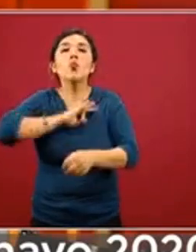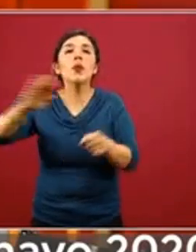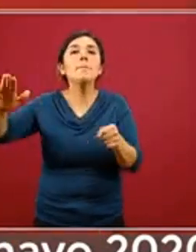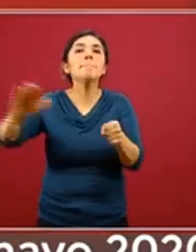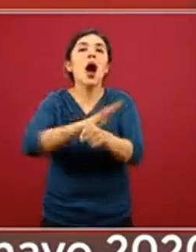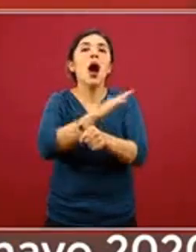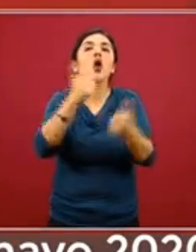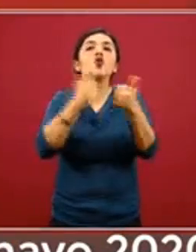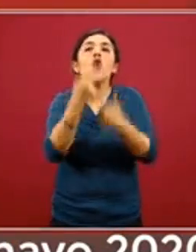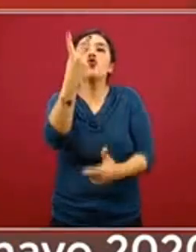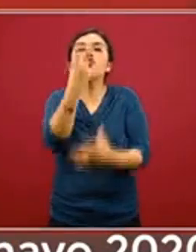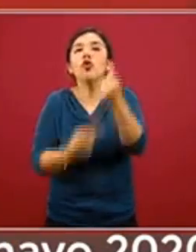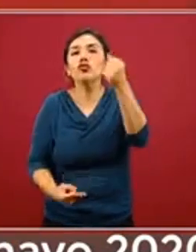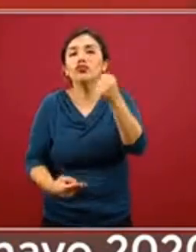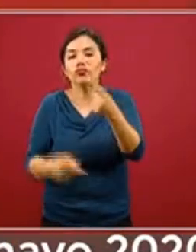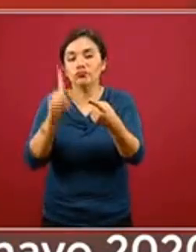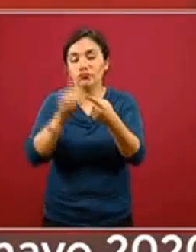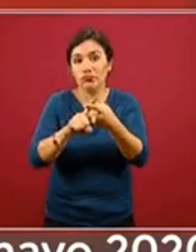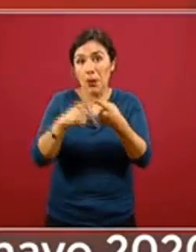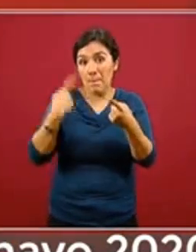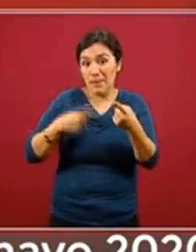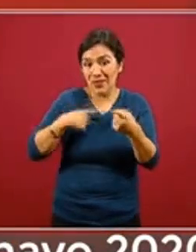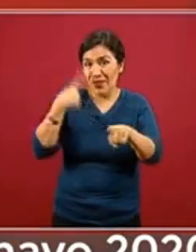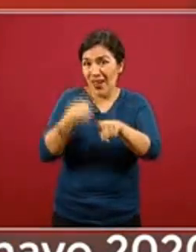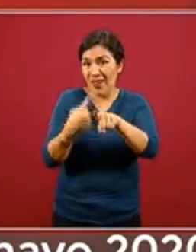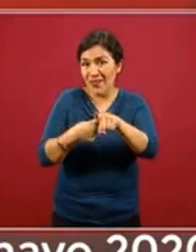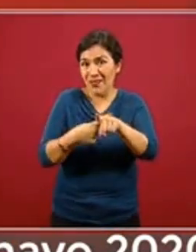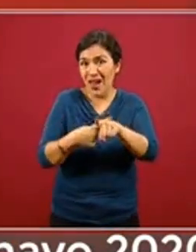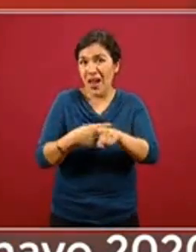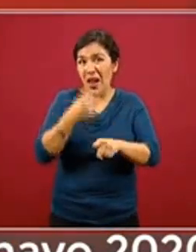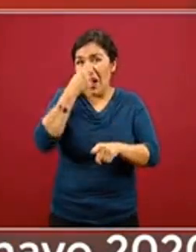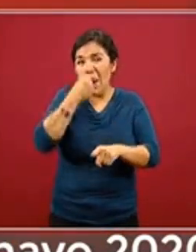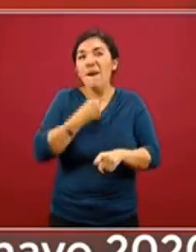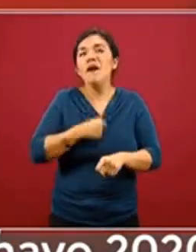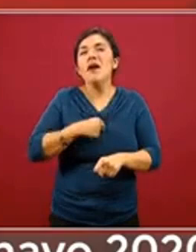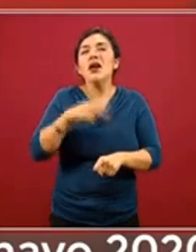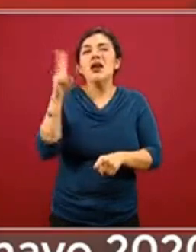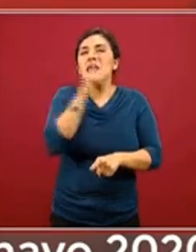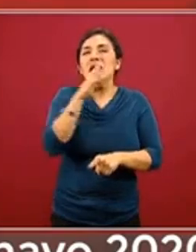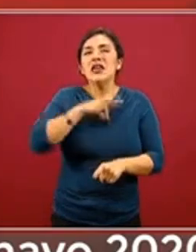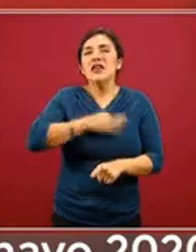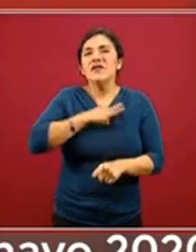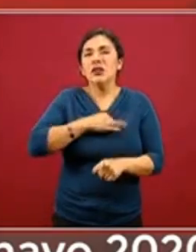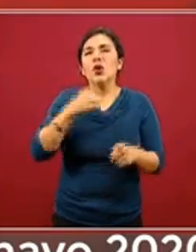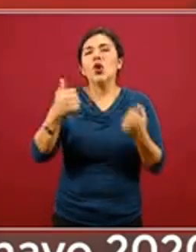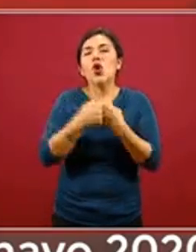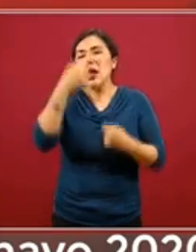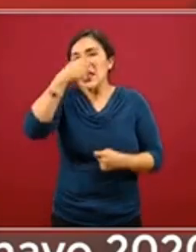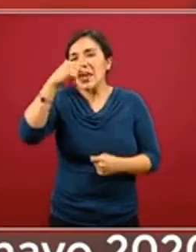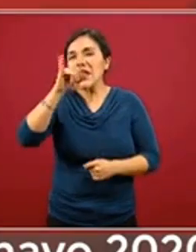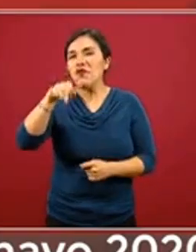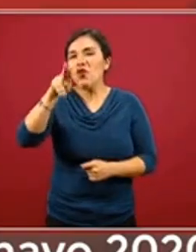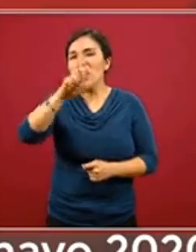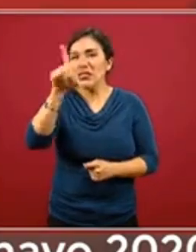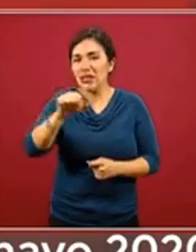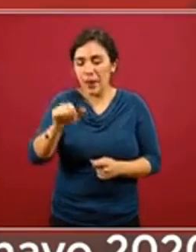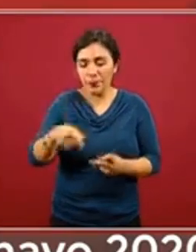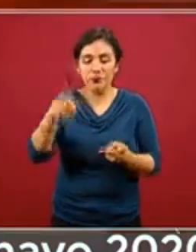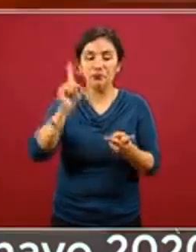estar ahora combinada con personas que tienen infección respiratoria aguda grave causada por influenza